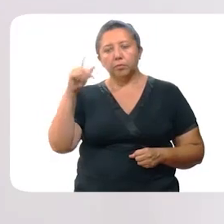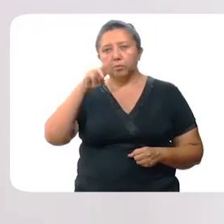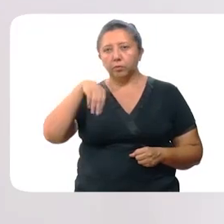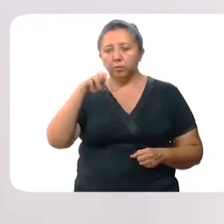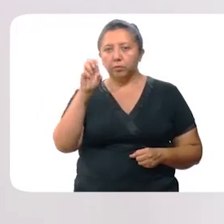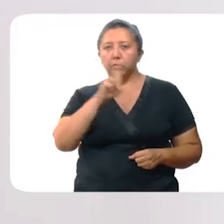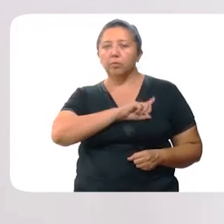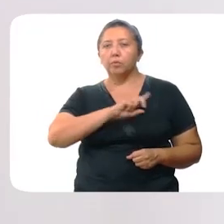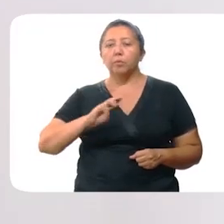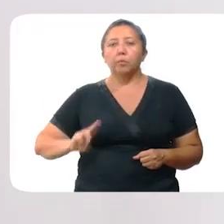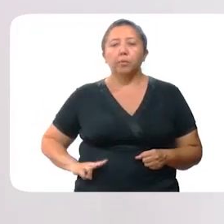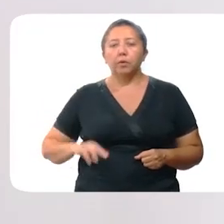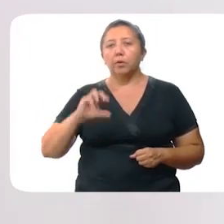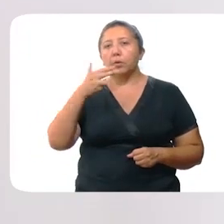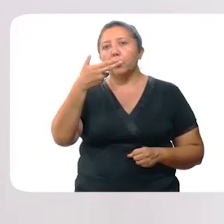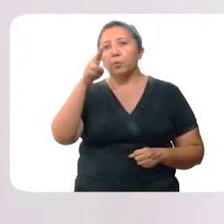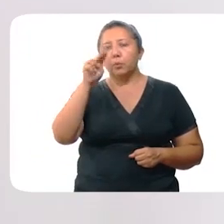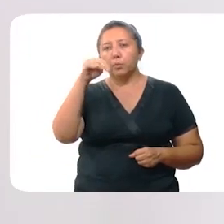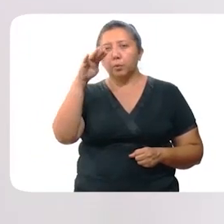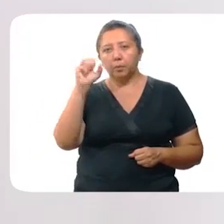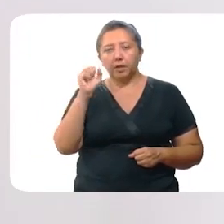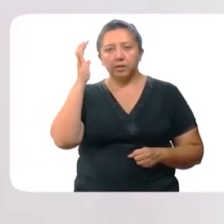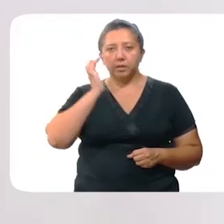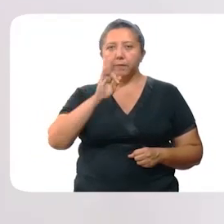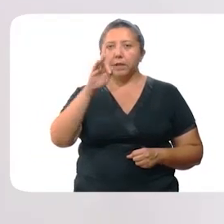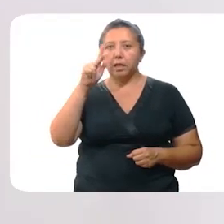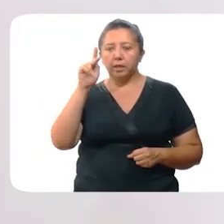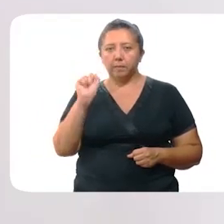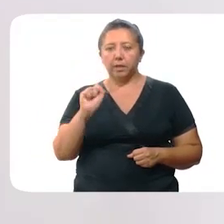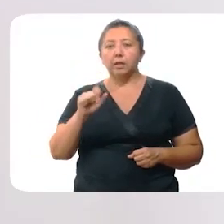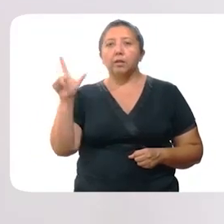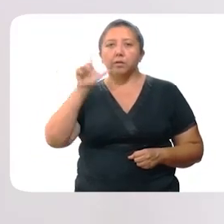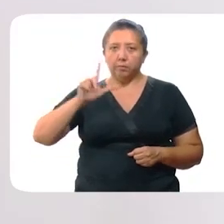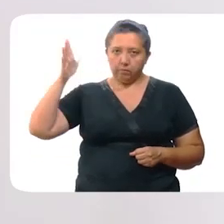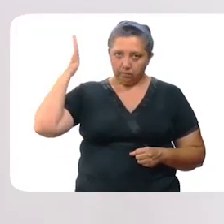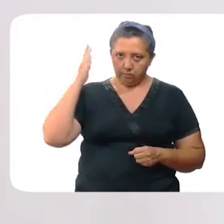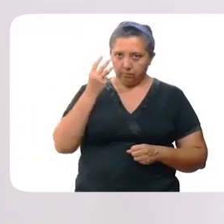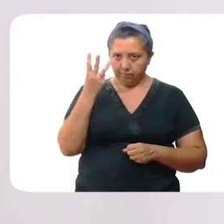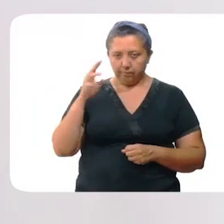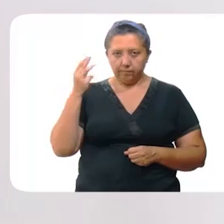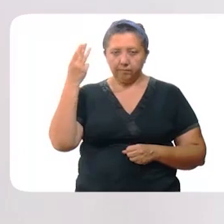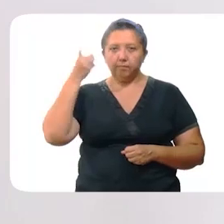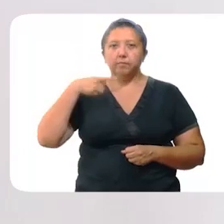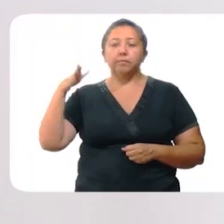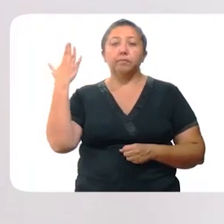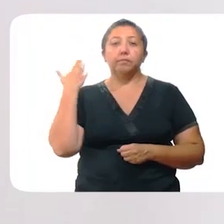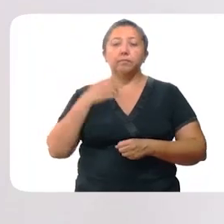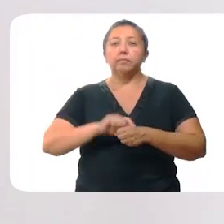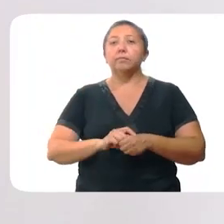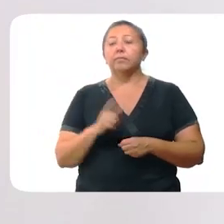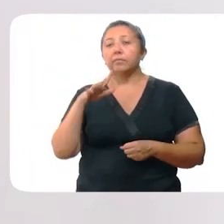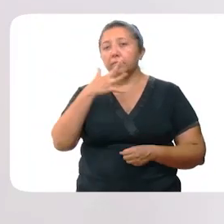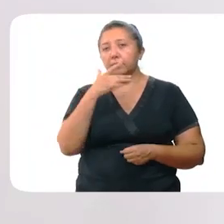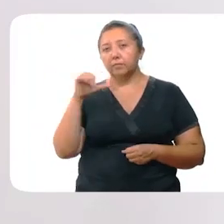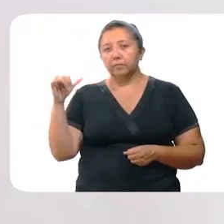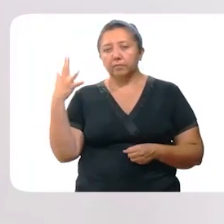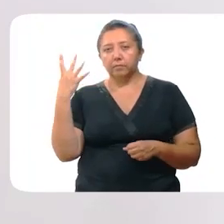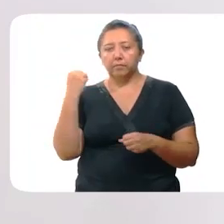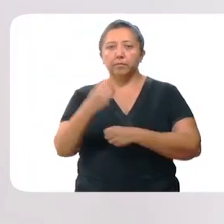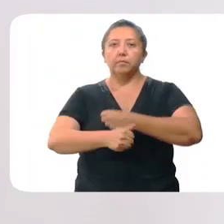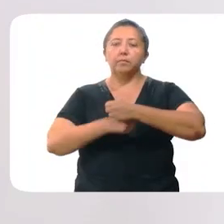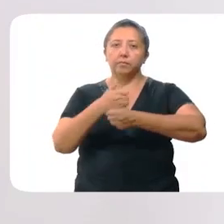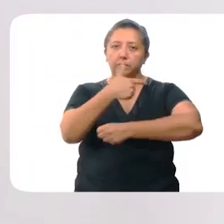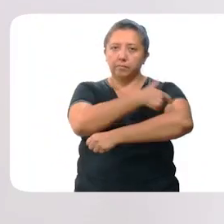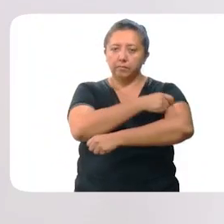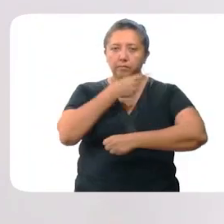Humán, Buxots, Junucmá y San Felipe. El lunes 3 pasado comenzó el proceso de vacunación contra el COVID en personas de 50 a